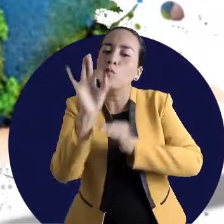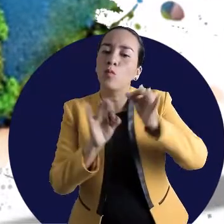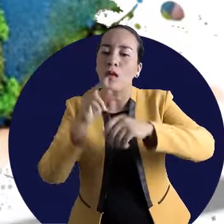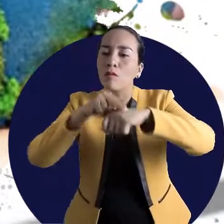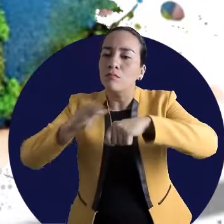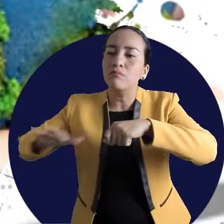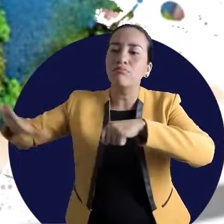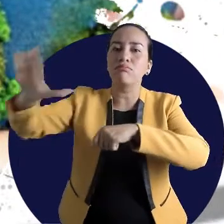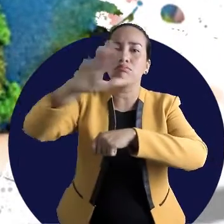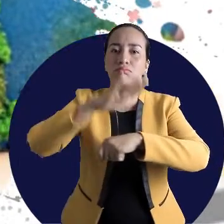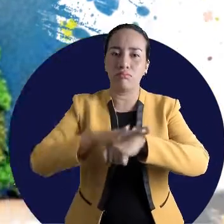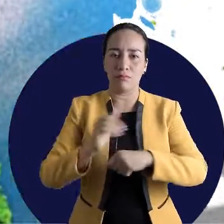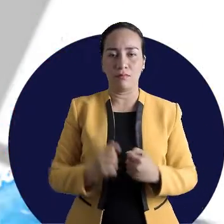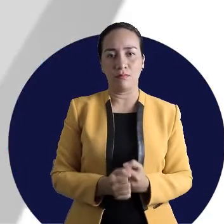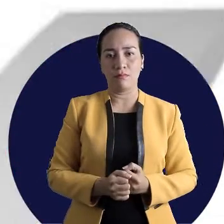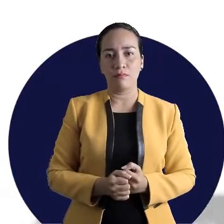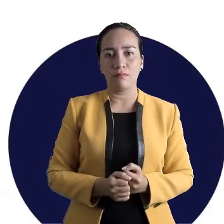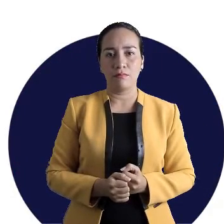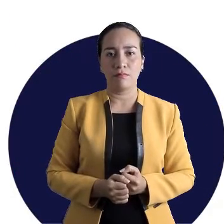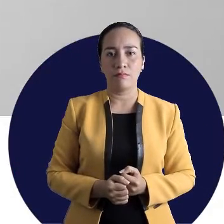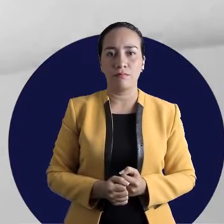ambiente.